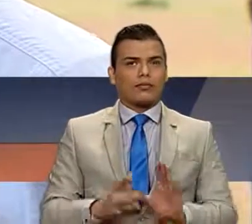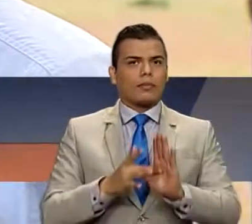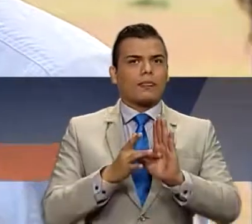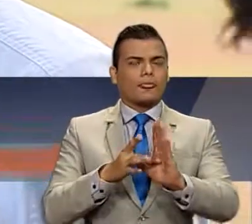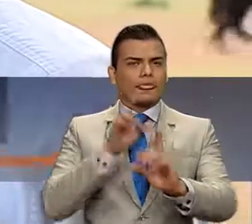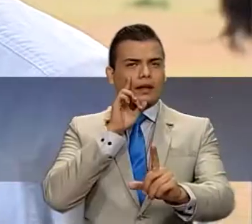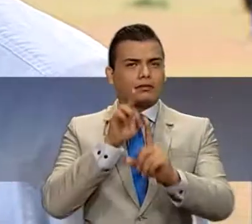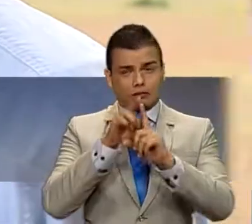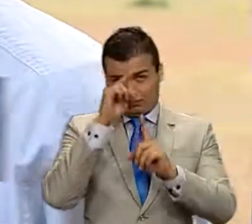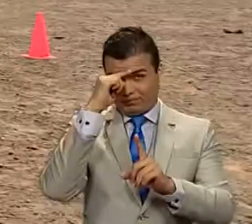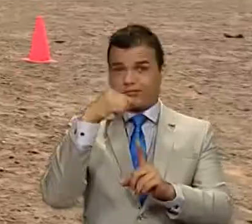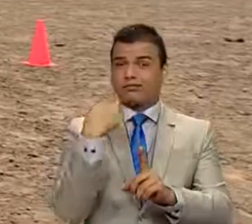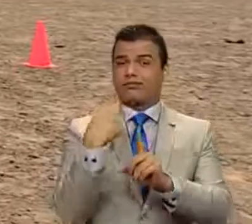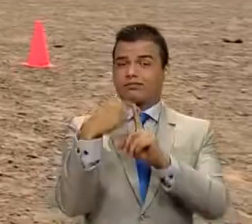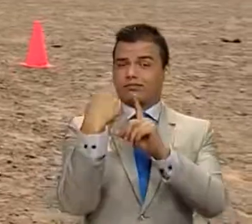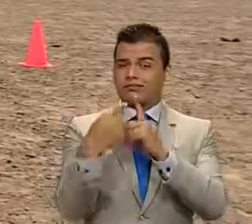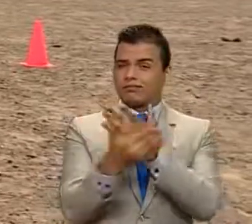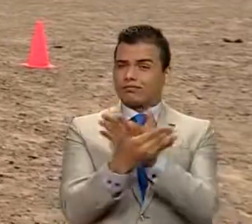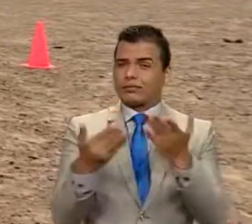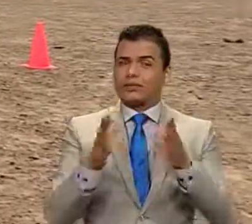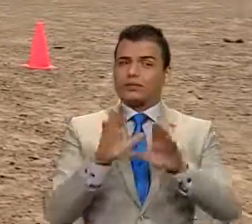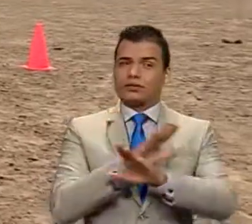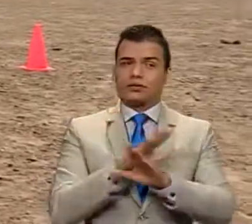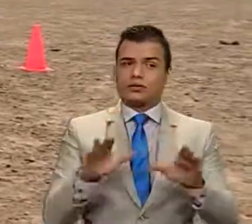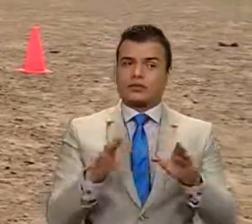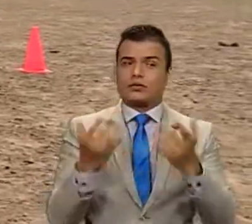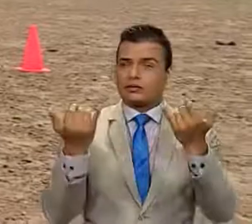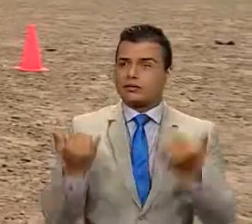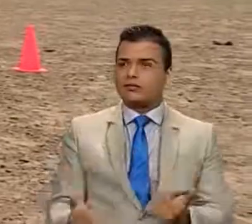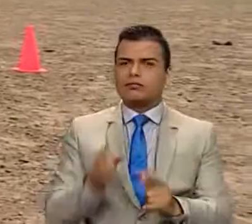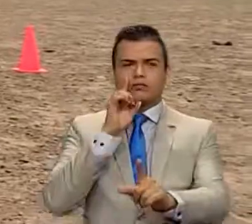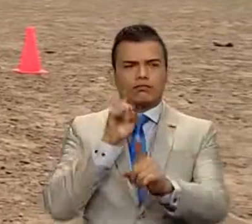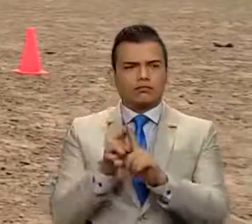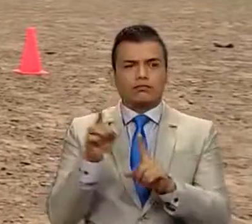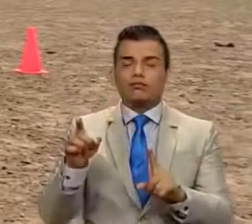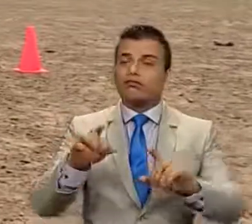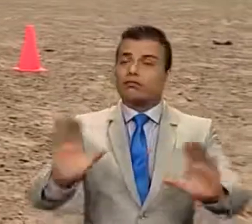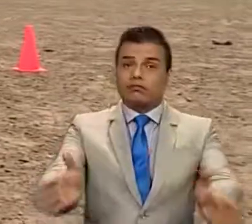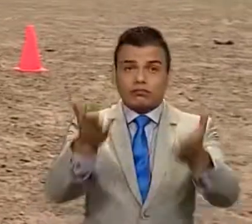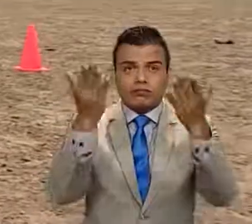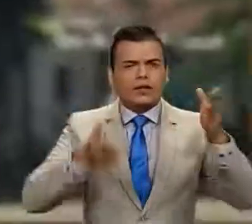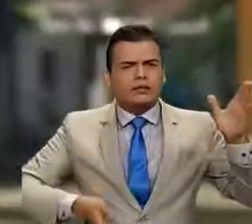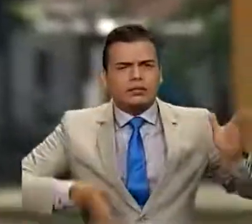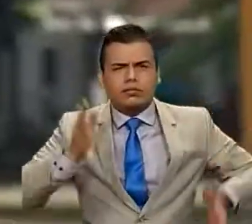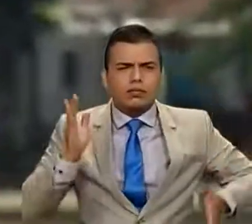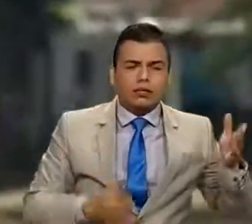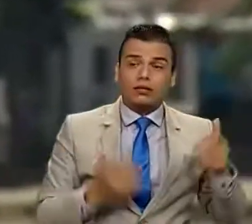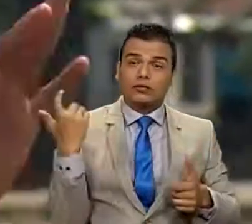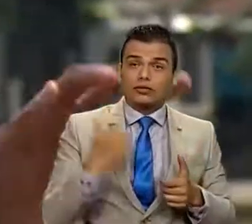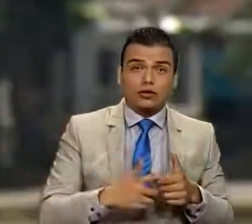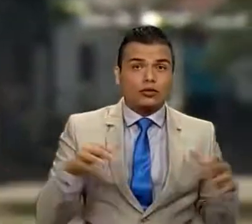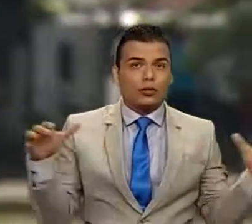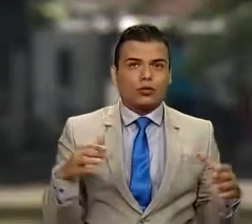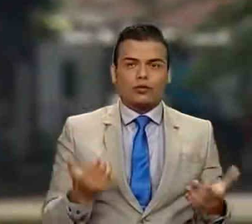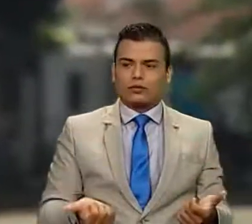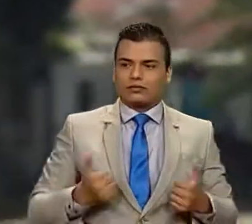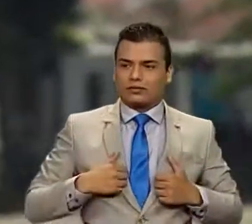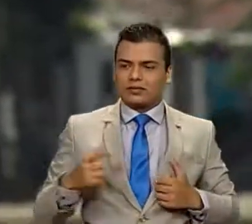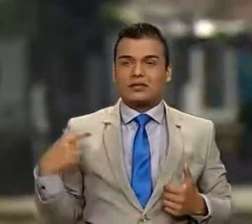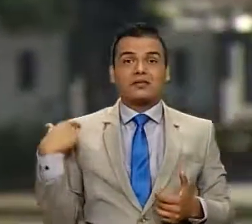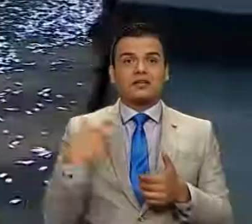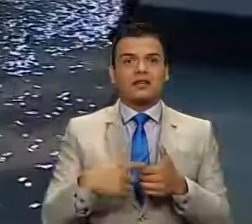algo positivo a todos estos muchachos. De esta forma se busca incentivar el atletismo y que estos jóvenes disfruten de la Media